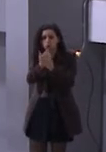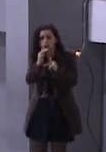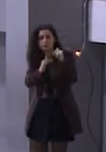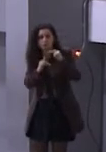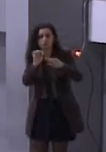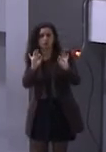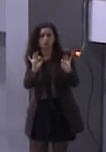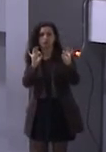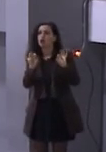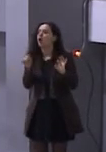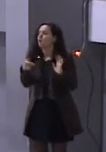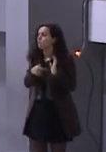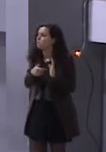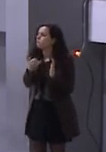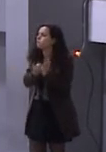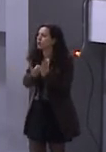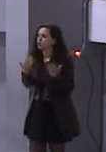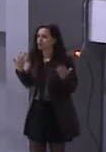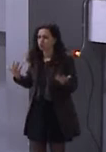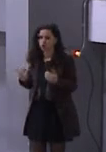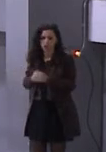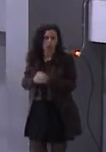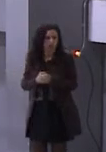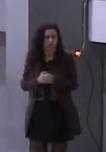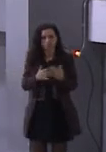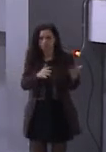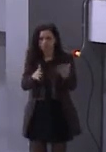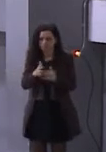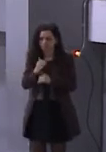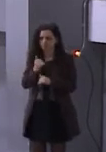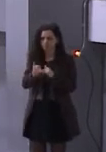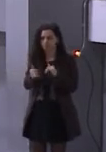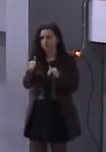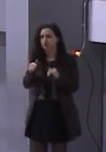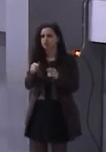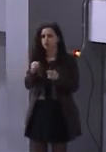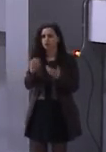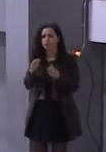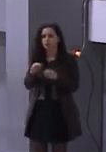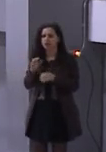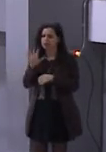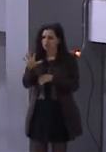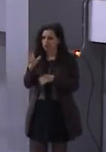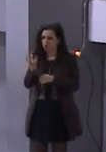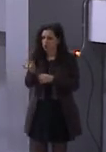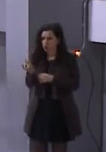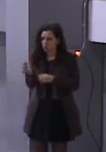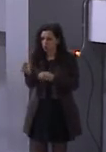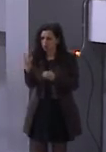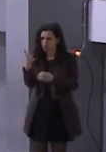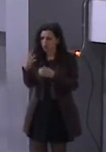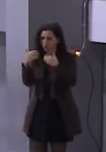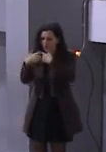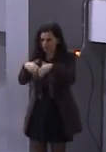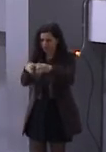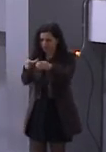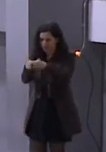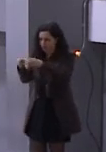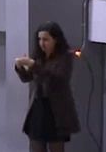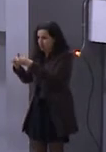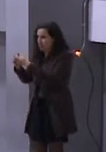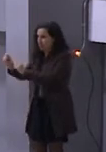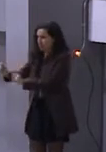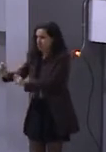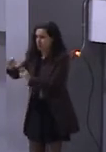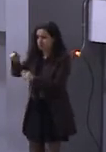Y eso se materializó un poco al final con, creo que si no me equivoco, más o menos 5 cooperativas que invierten o